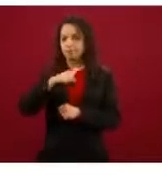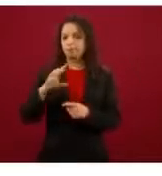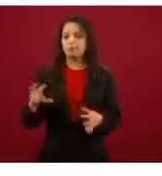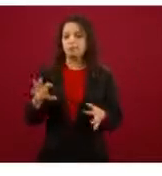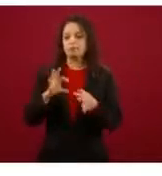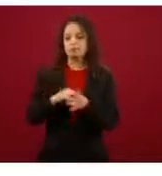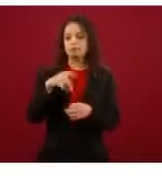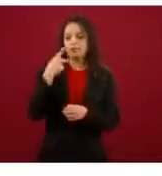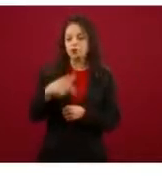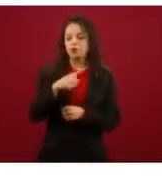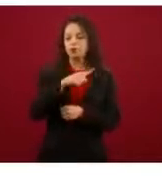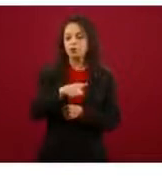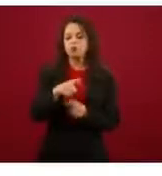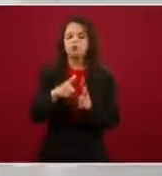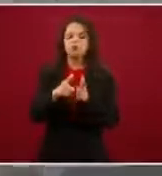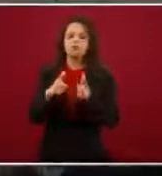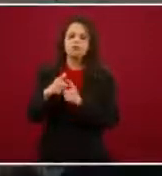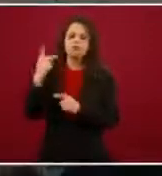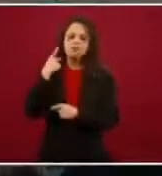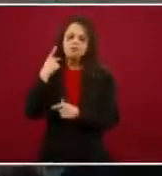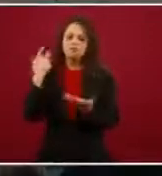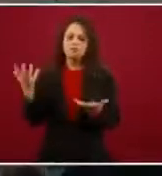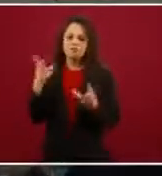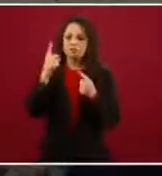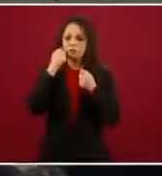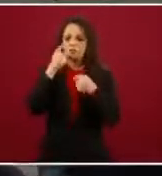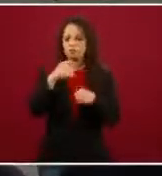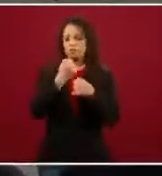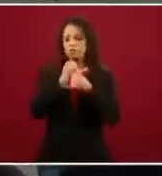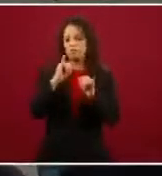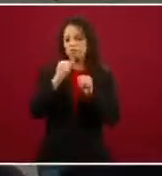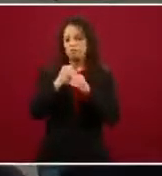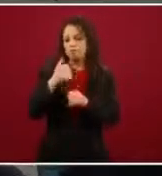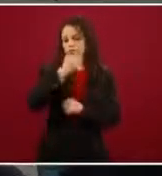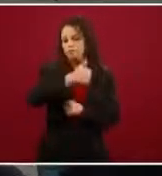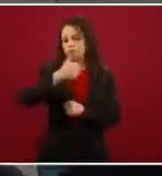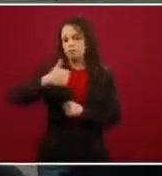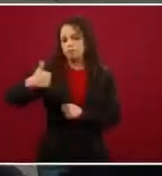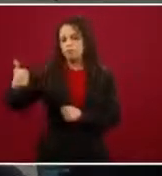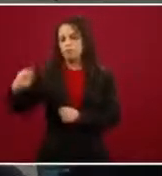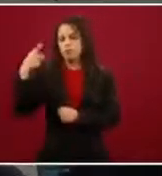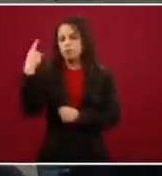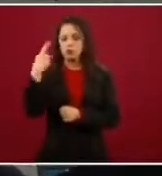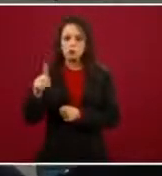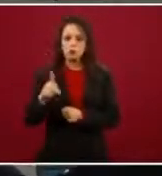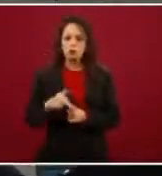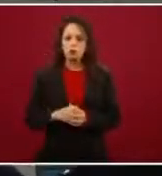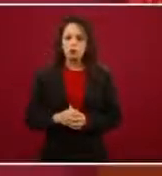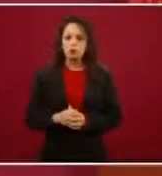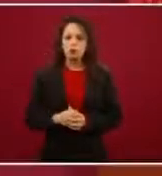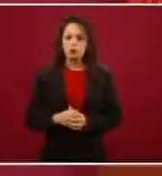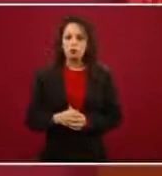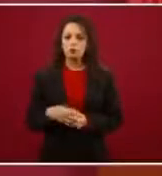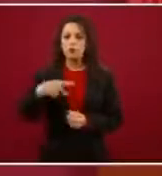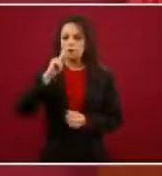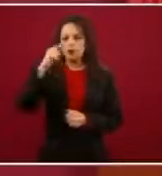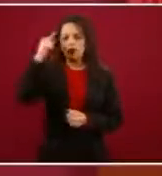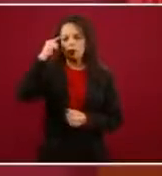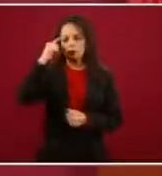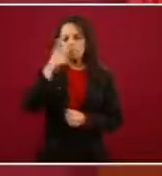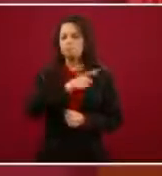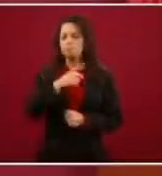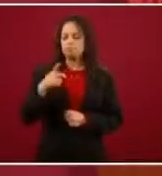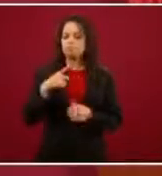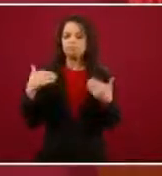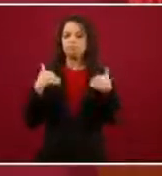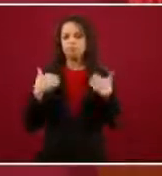fobias partidistas, con independencia del partido político de origen, pero con una mentalidad muy clara: combatir